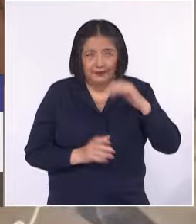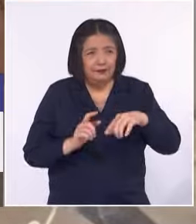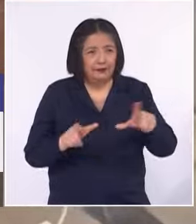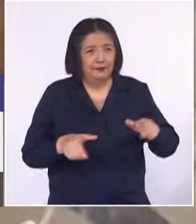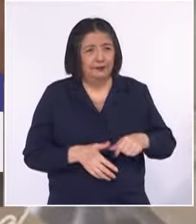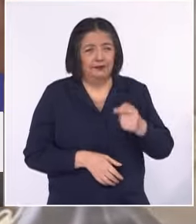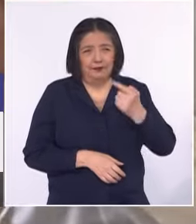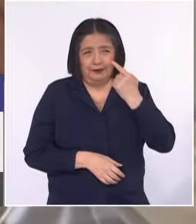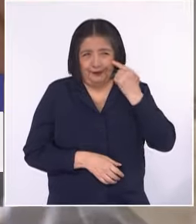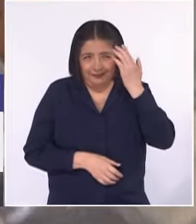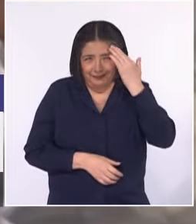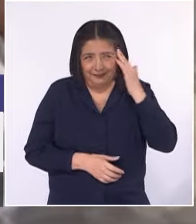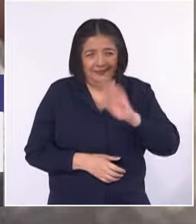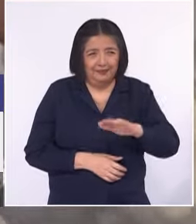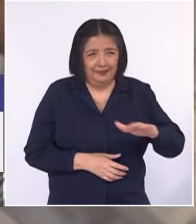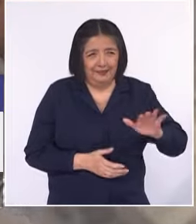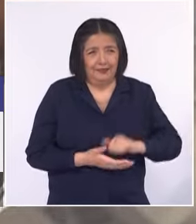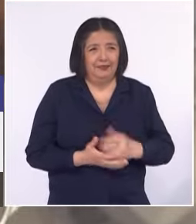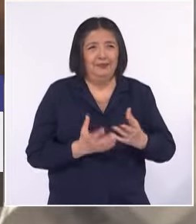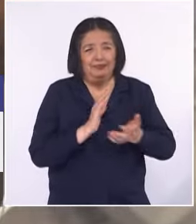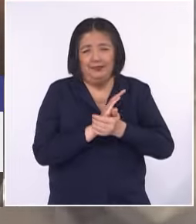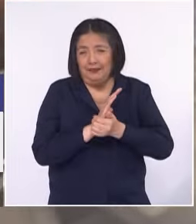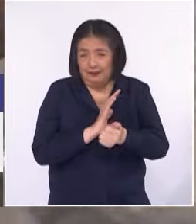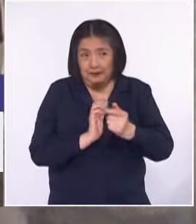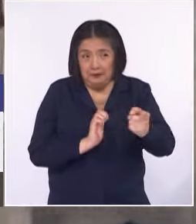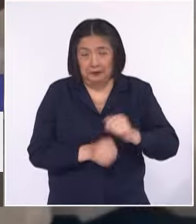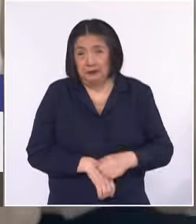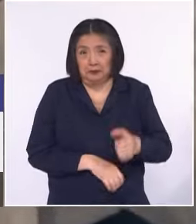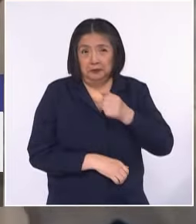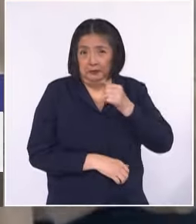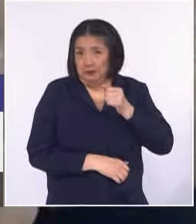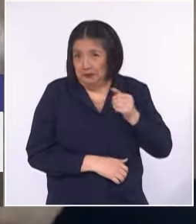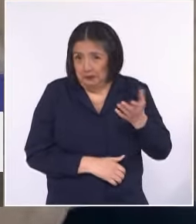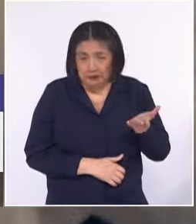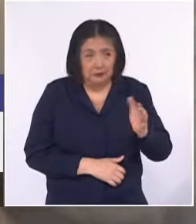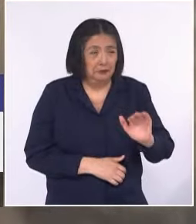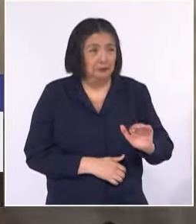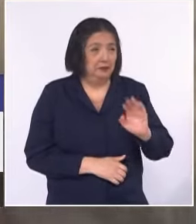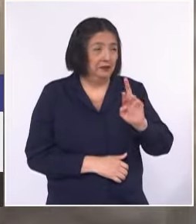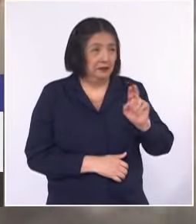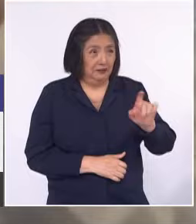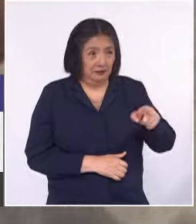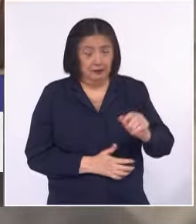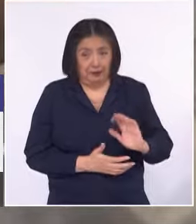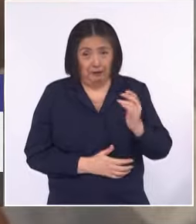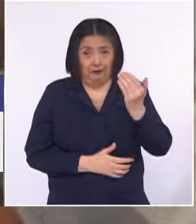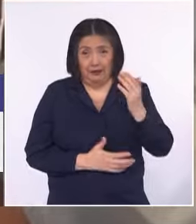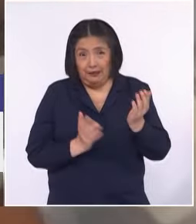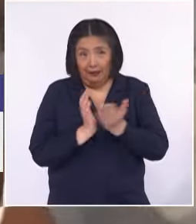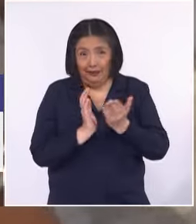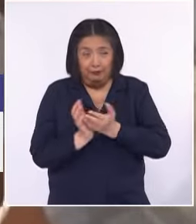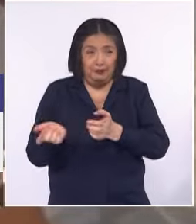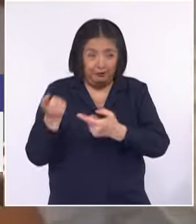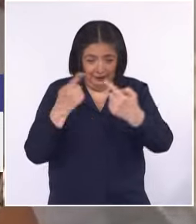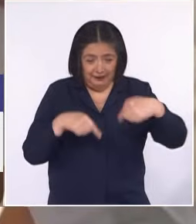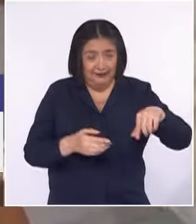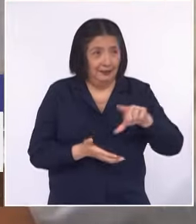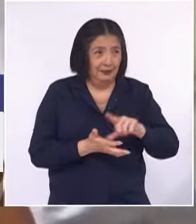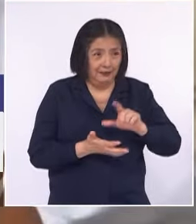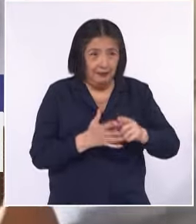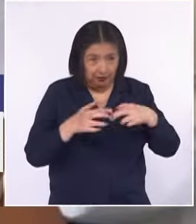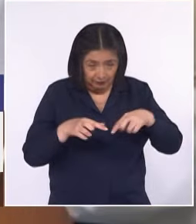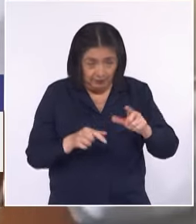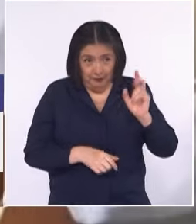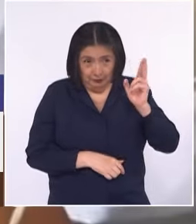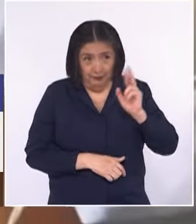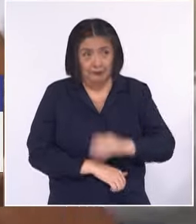niños fantásticos con tanto talento como Briana, por ejemplo. Y Briana, vas a faltar unos días al cole para venir acá. Te han dado